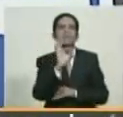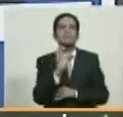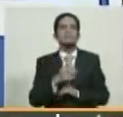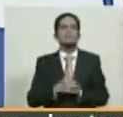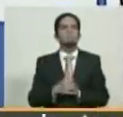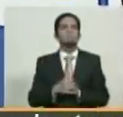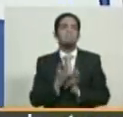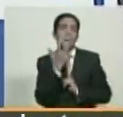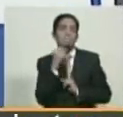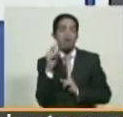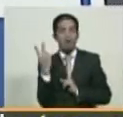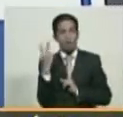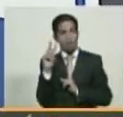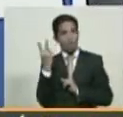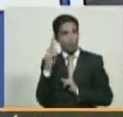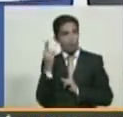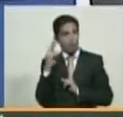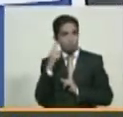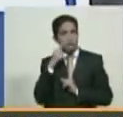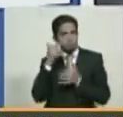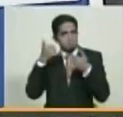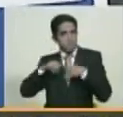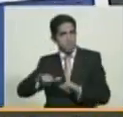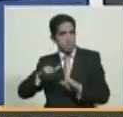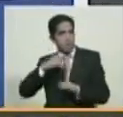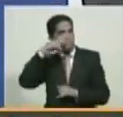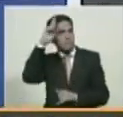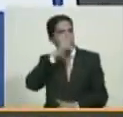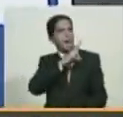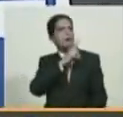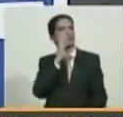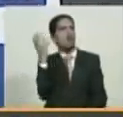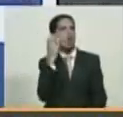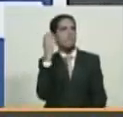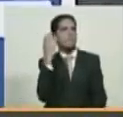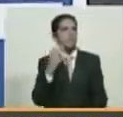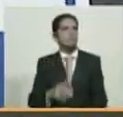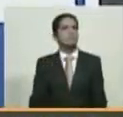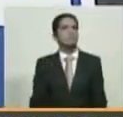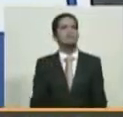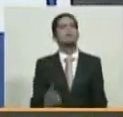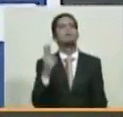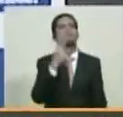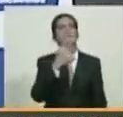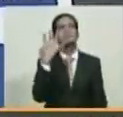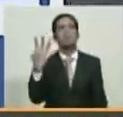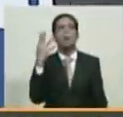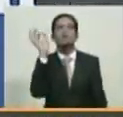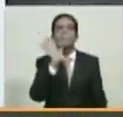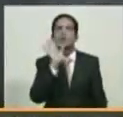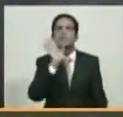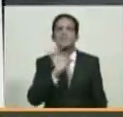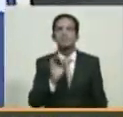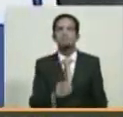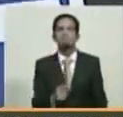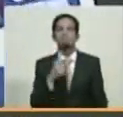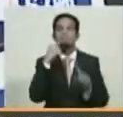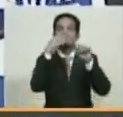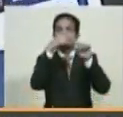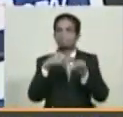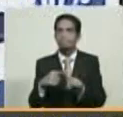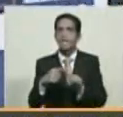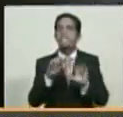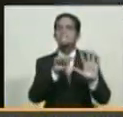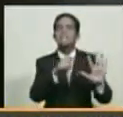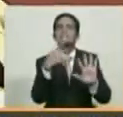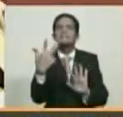de ese masivo flujo migratorio que ha recibido Venezuela durante los últimos años, 24%. Es decir, el 67%